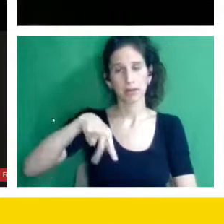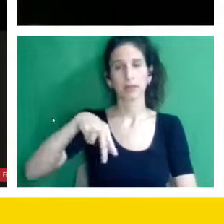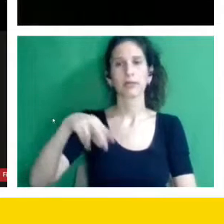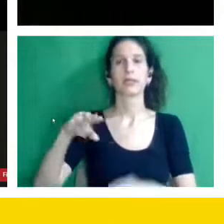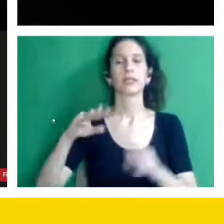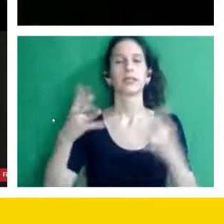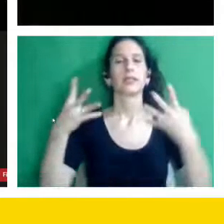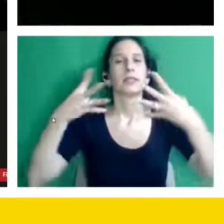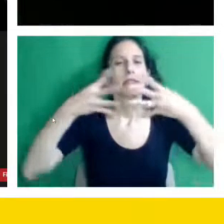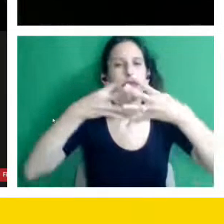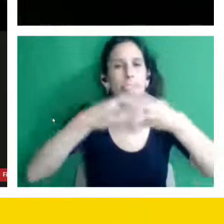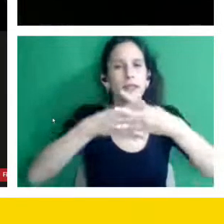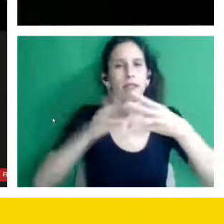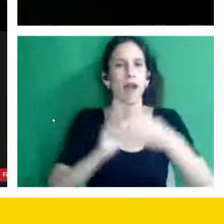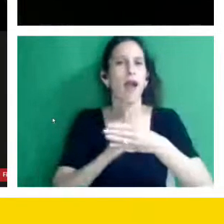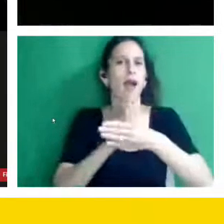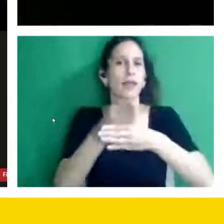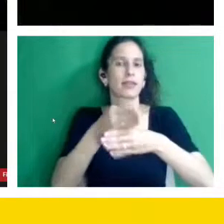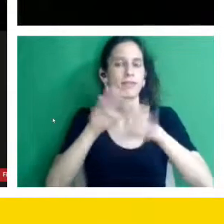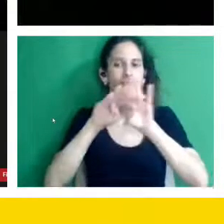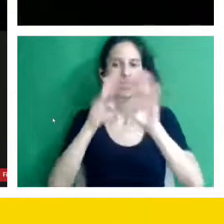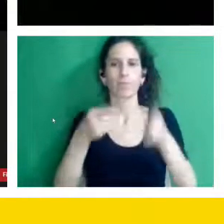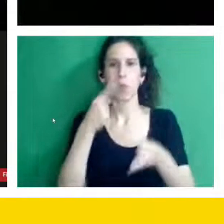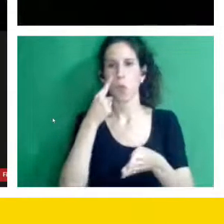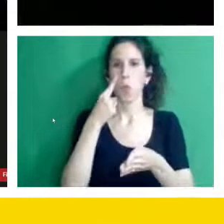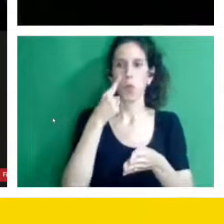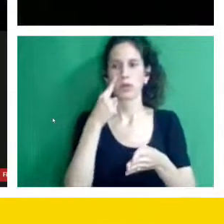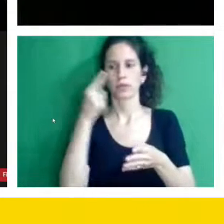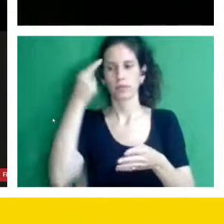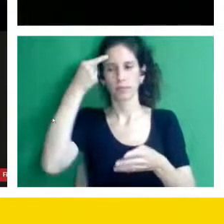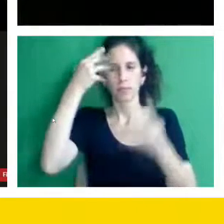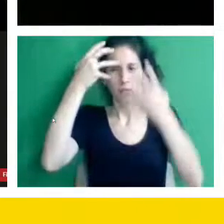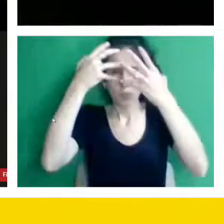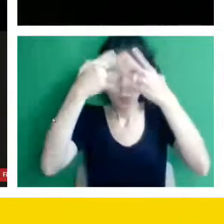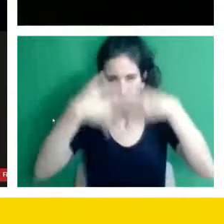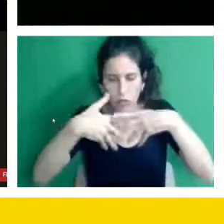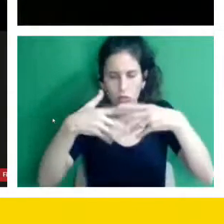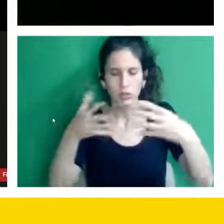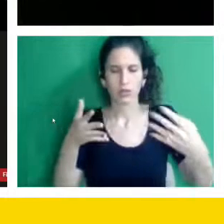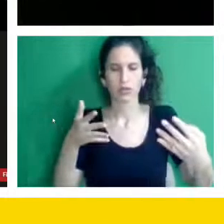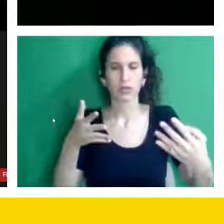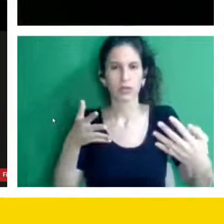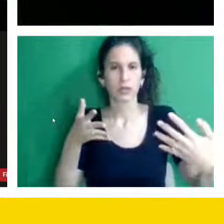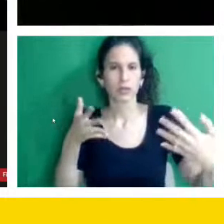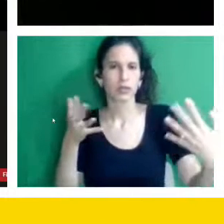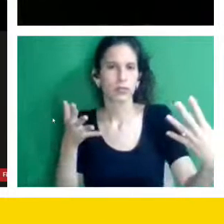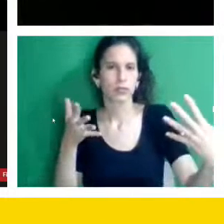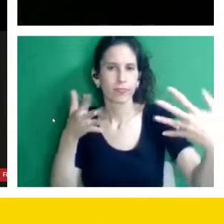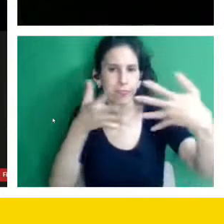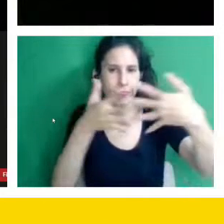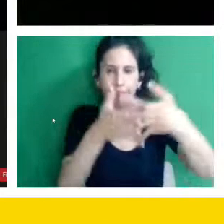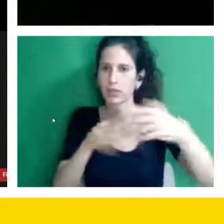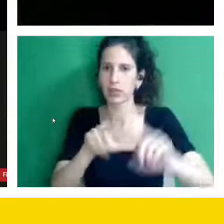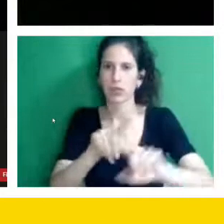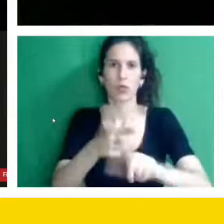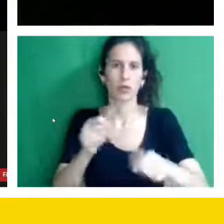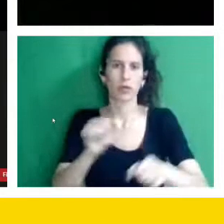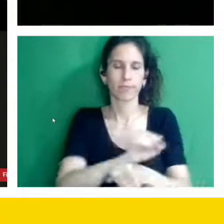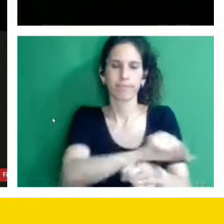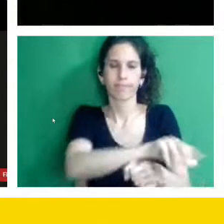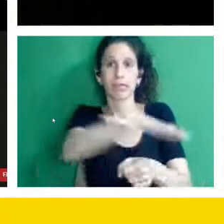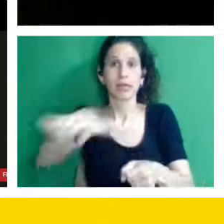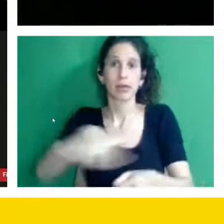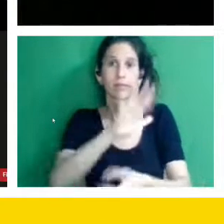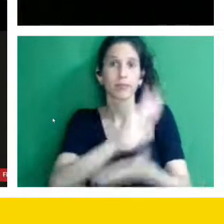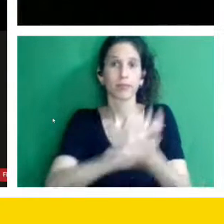el municipio, ¿no? Como planteo de integralmente de qué quieren respecto del espacio público en